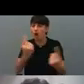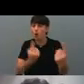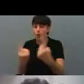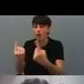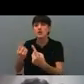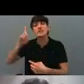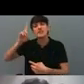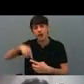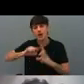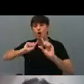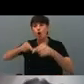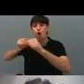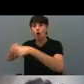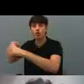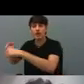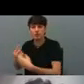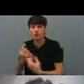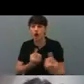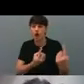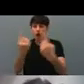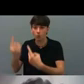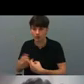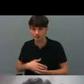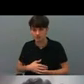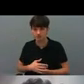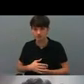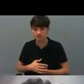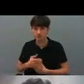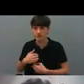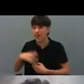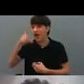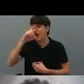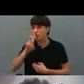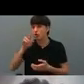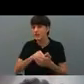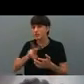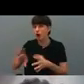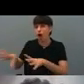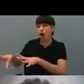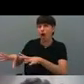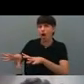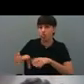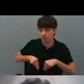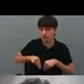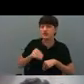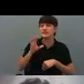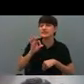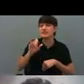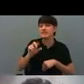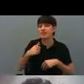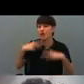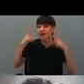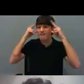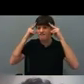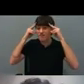contratado. Cuando adopté a Silvia en 2002, era enfermera de diálisis en